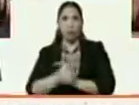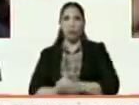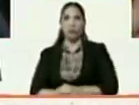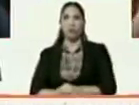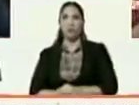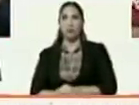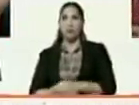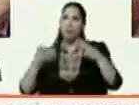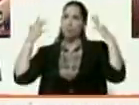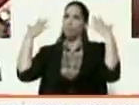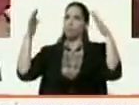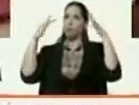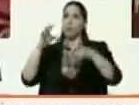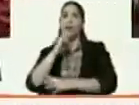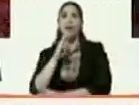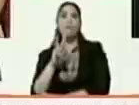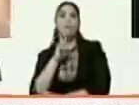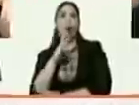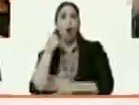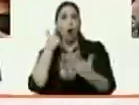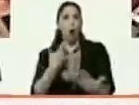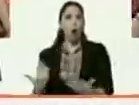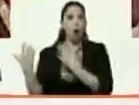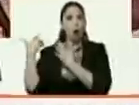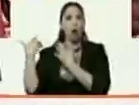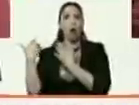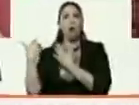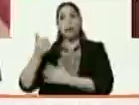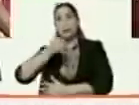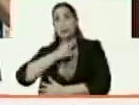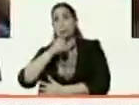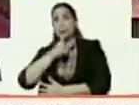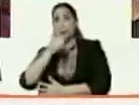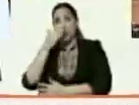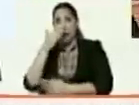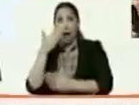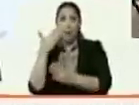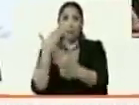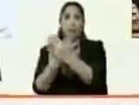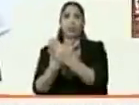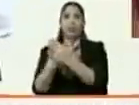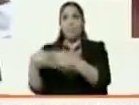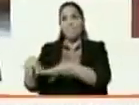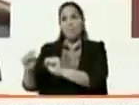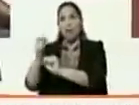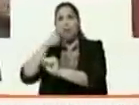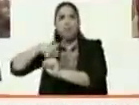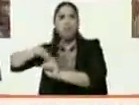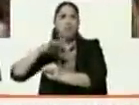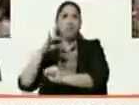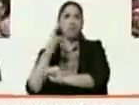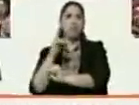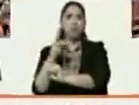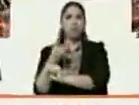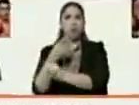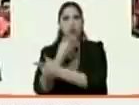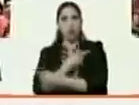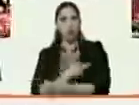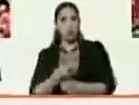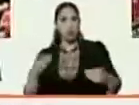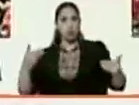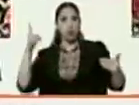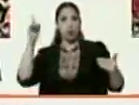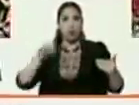Un aplauso para Evo Morales, que resiste ante el imperio y el pueblo de Bolivia por su dignidad y